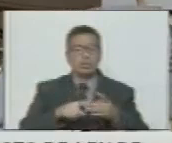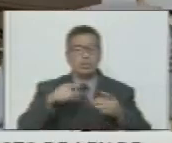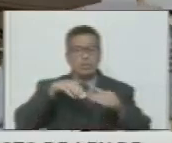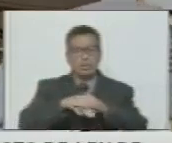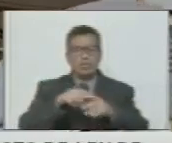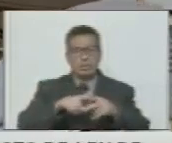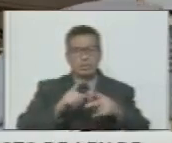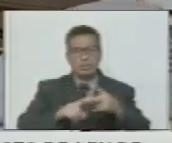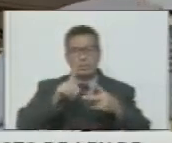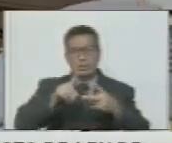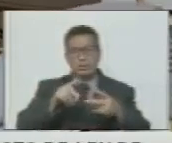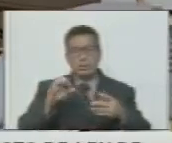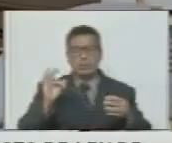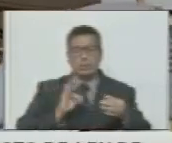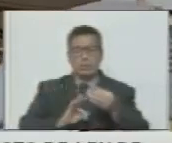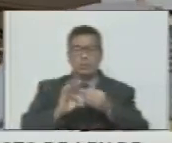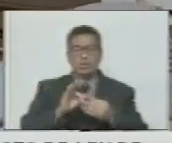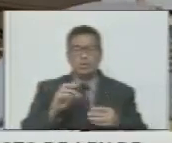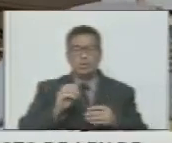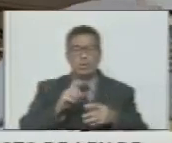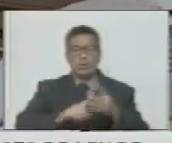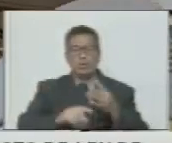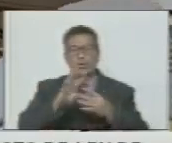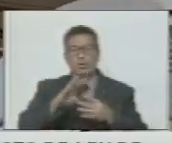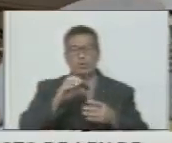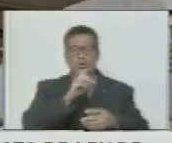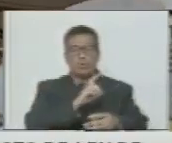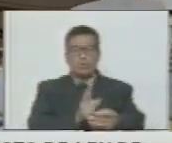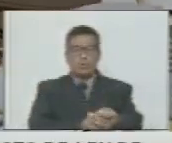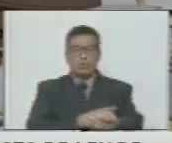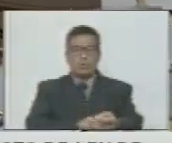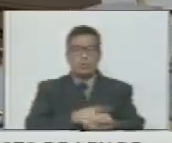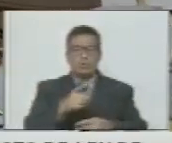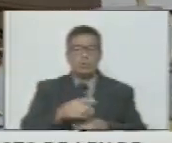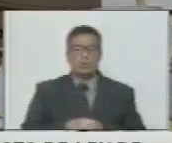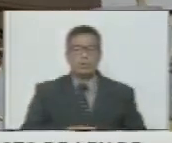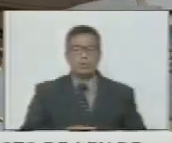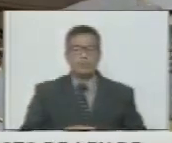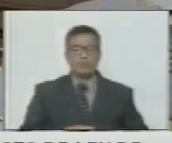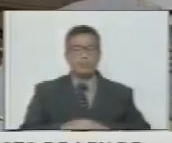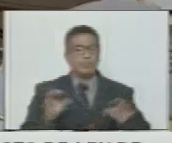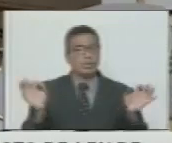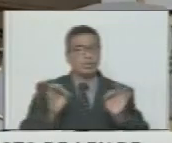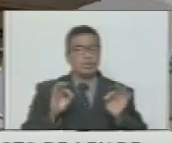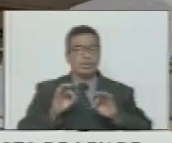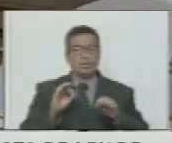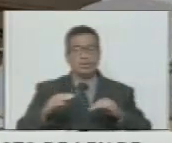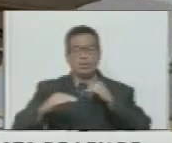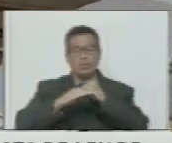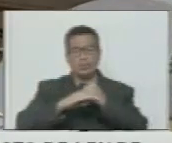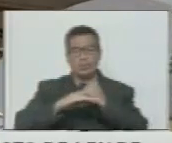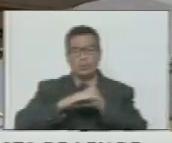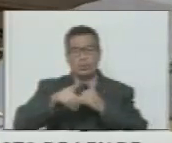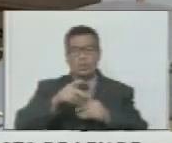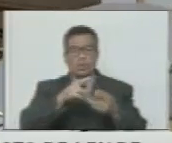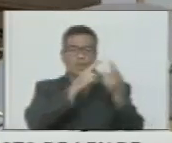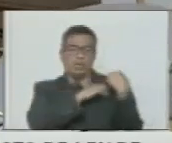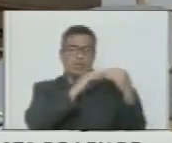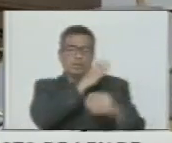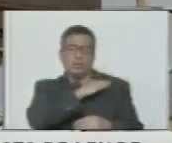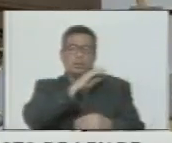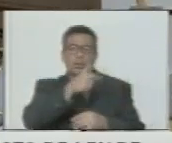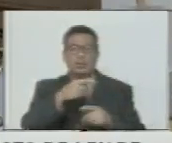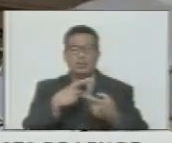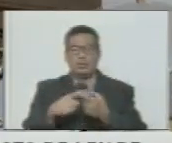parentesco dentro del segundo grado de afinidad o cuarto de consanguinidad, ni ejercer simultáneamente